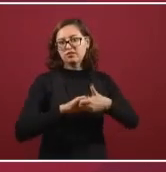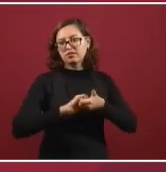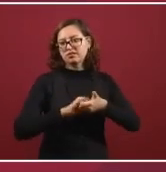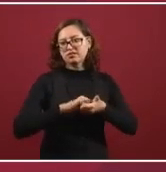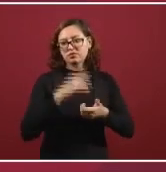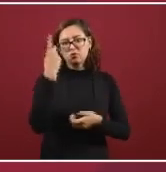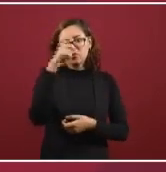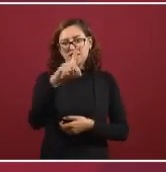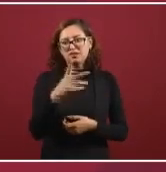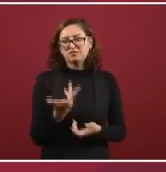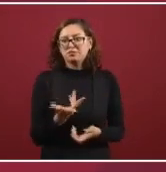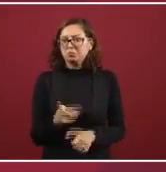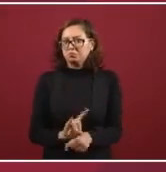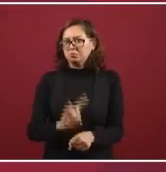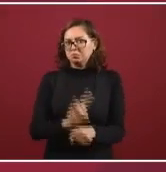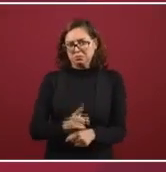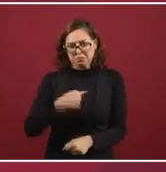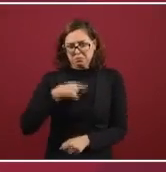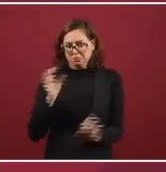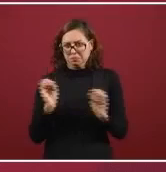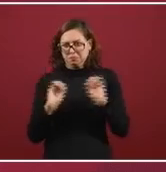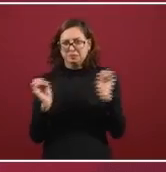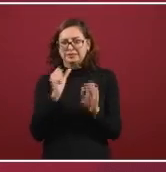porque era una simulación,